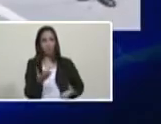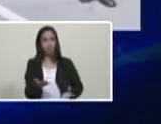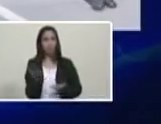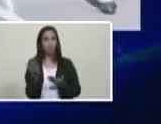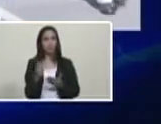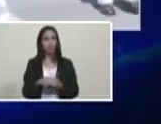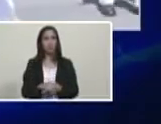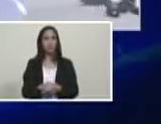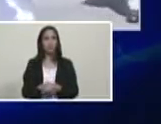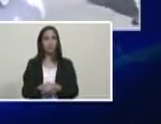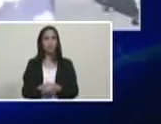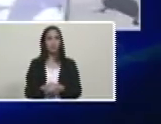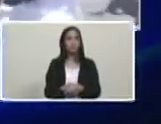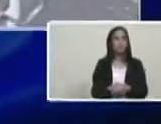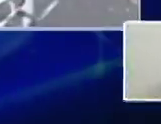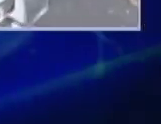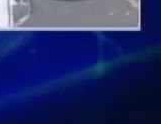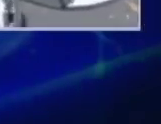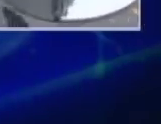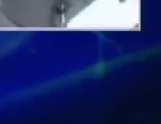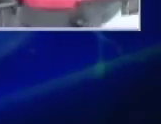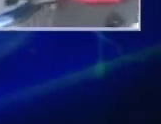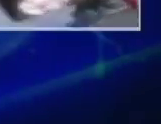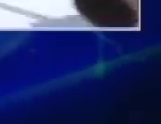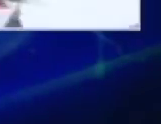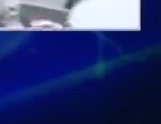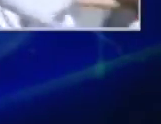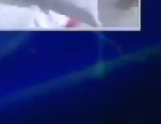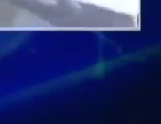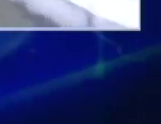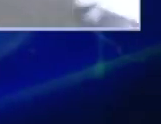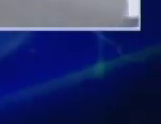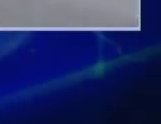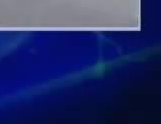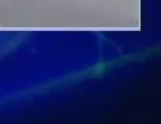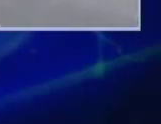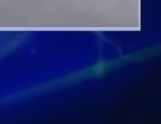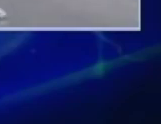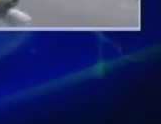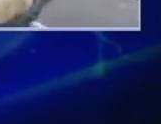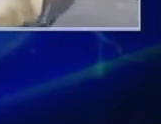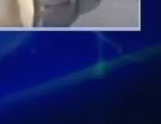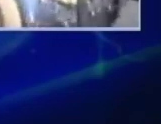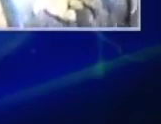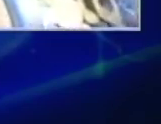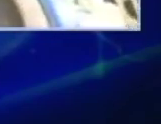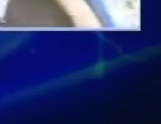a nuestros niños, a nuestras niñas, a las personas de la tercera edad, a la gente joven. Le ves el rostro. Gente